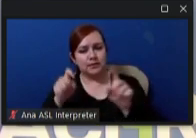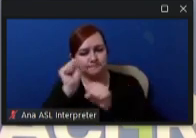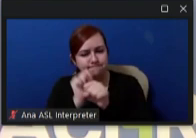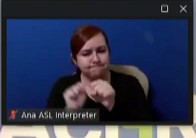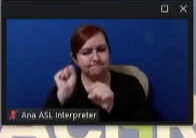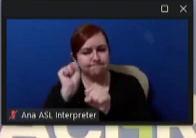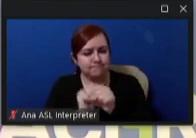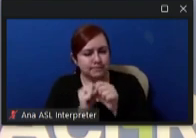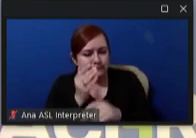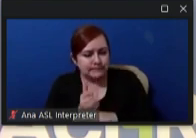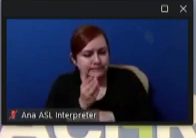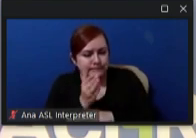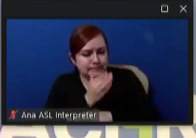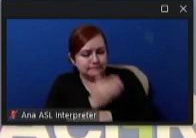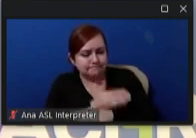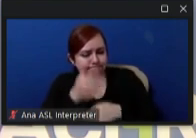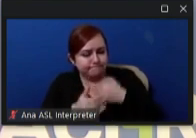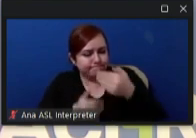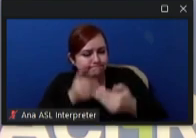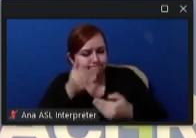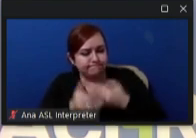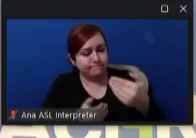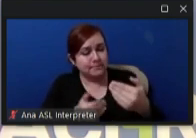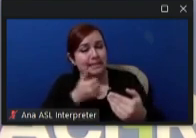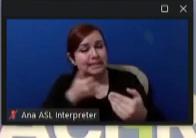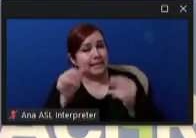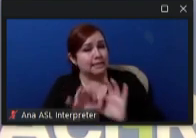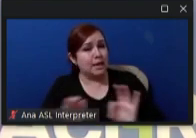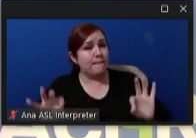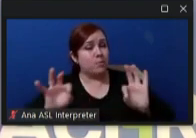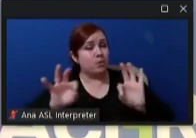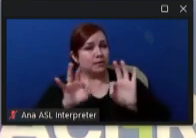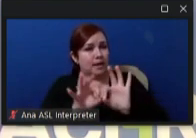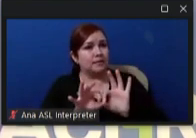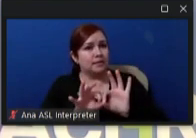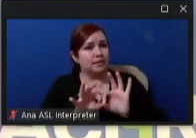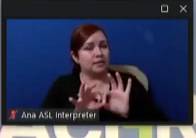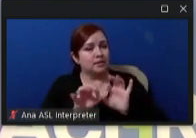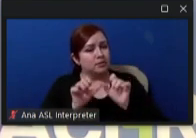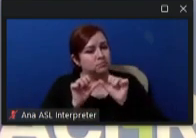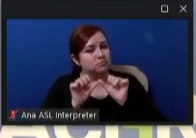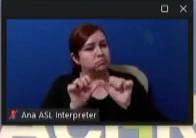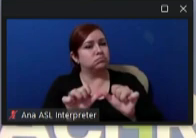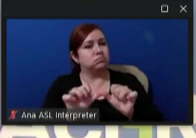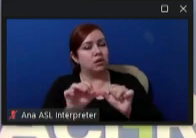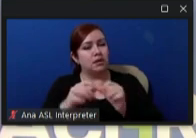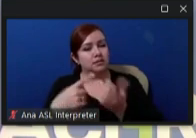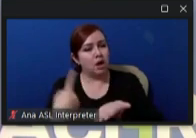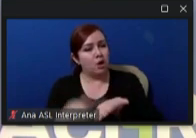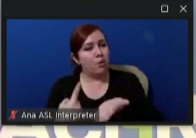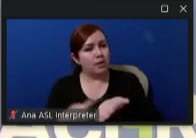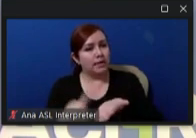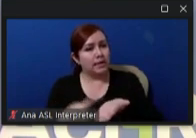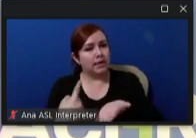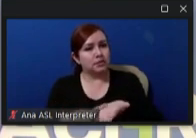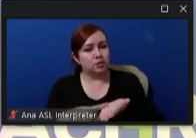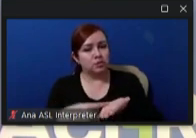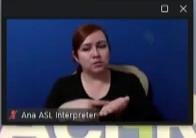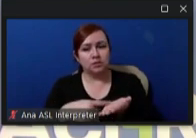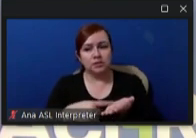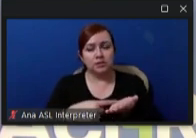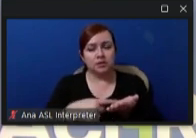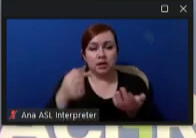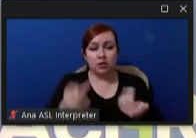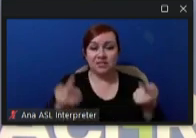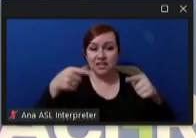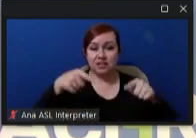importante precisamente mantener esta comunicación con esta realidad de